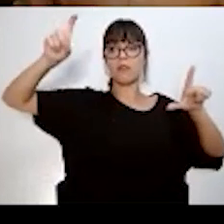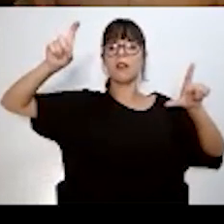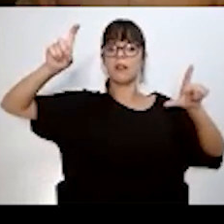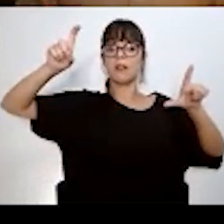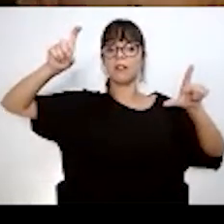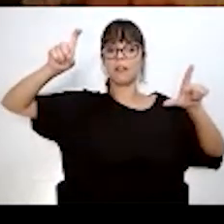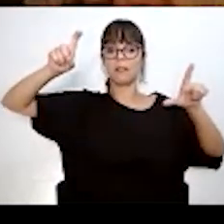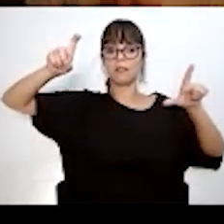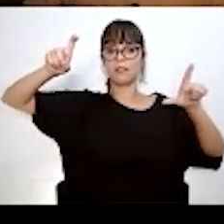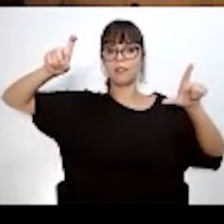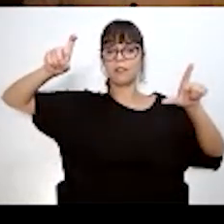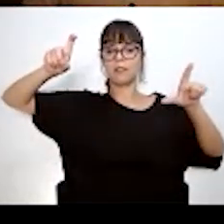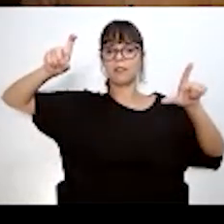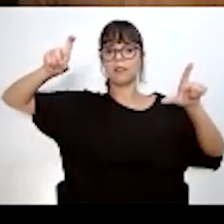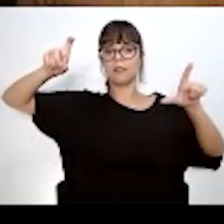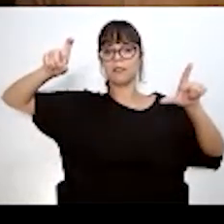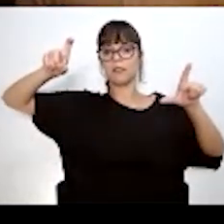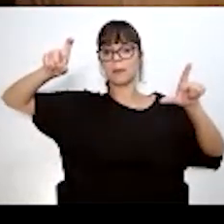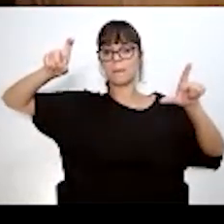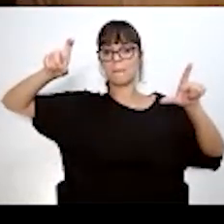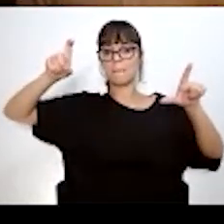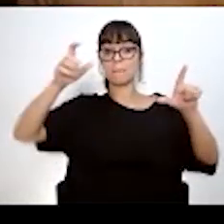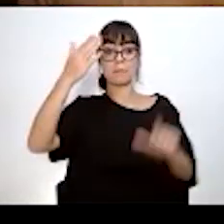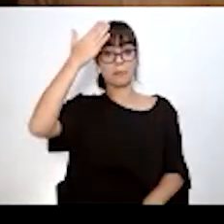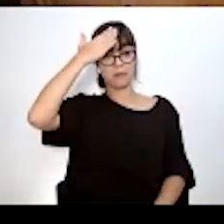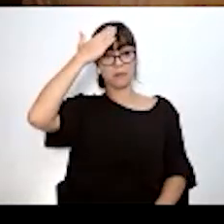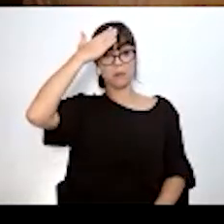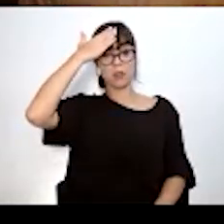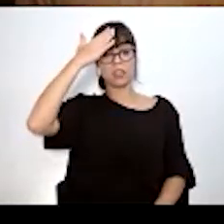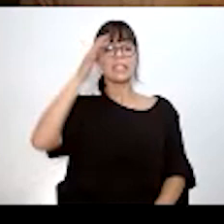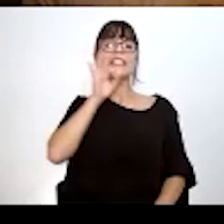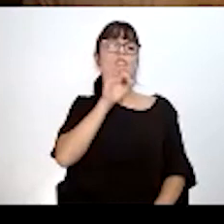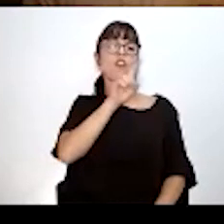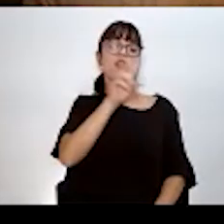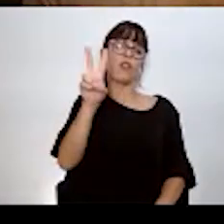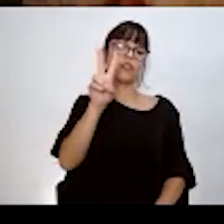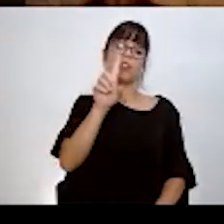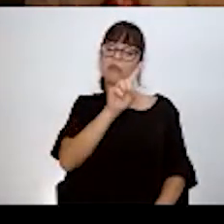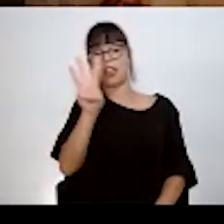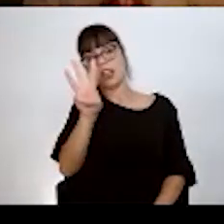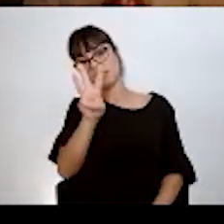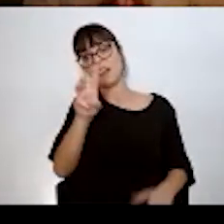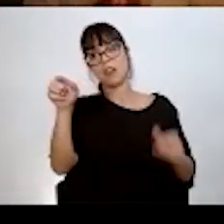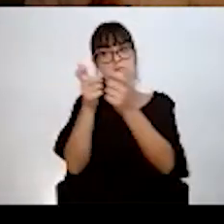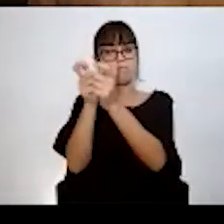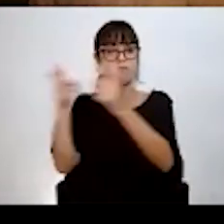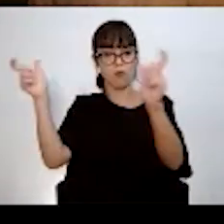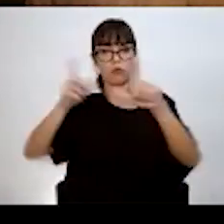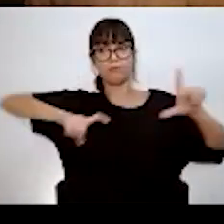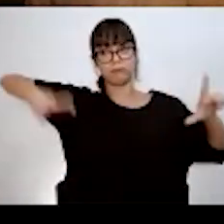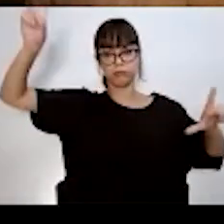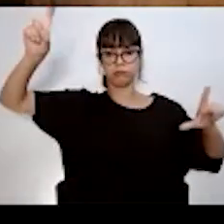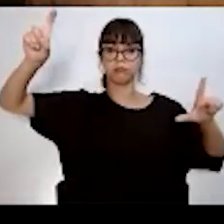muy significativo a partir, fundamentalmente, como les digo, a partir del siglo XII o siglo XIII. Para luego, a